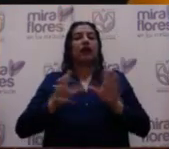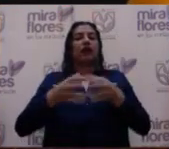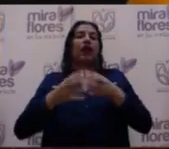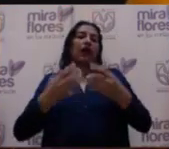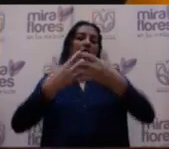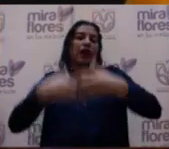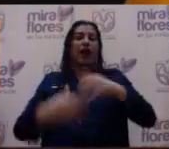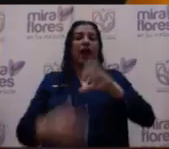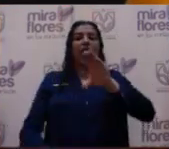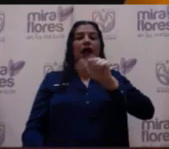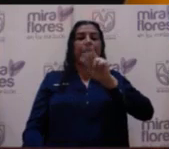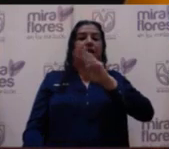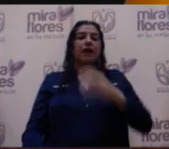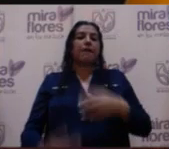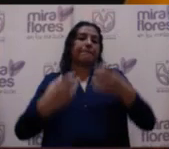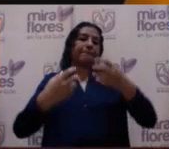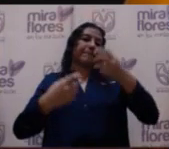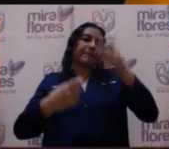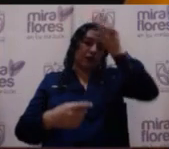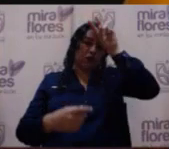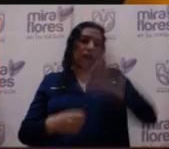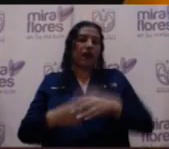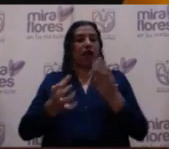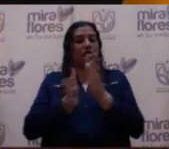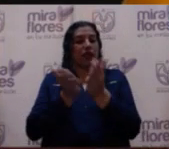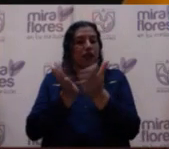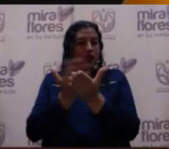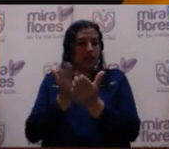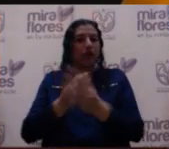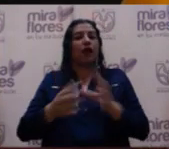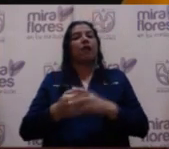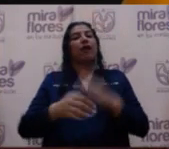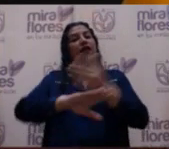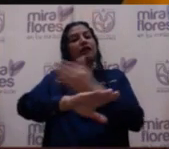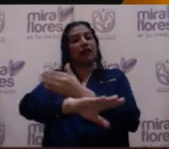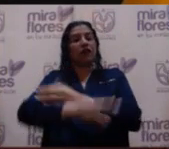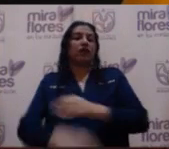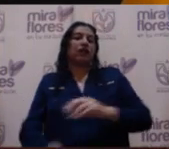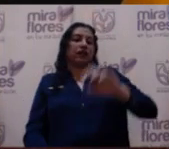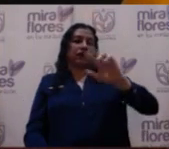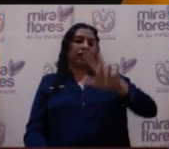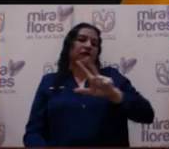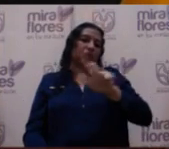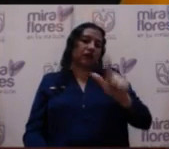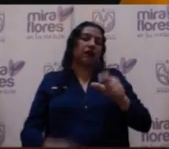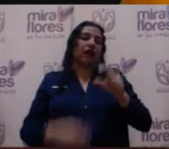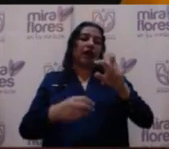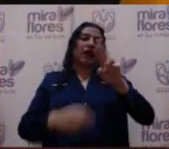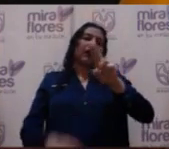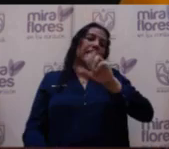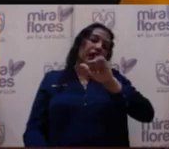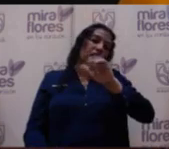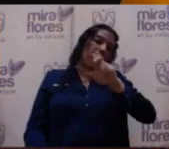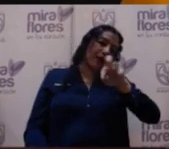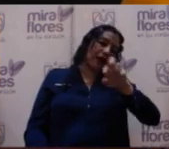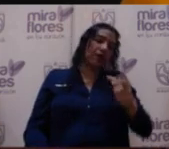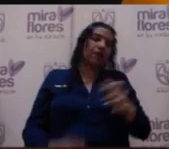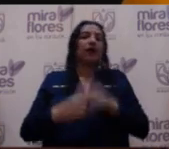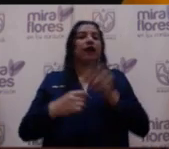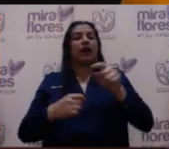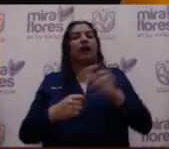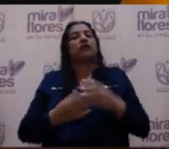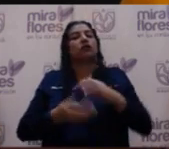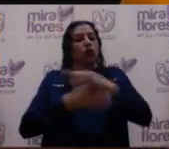Peruana del Libro a efecto de formalizar el desarrollo de la 37ª Feria del Libro Ricardo Palma de conformidad a las